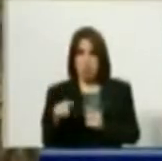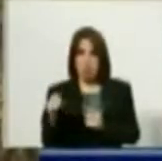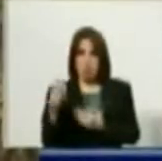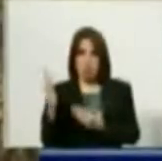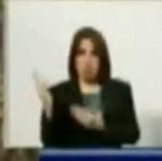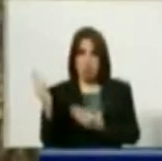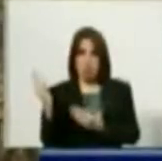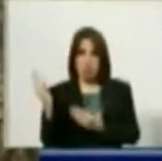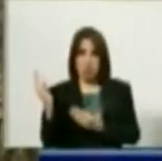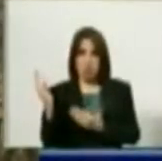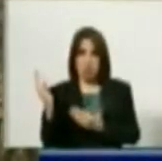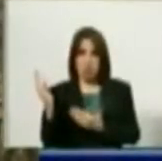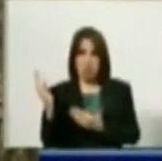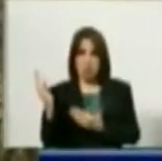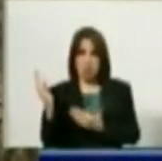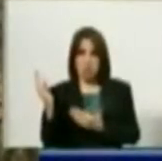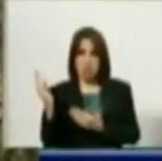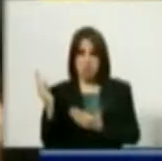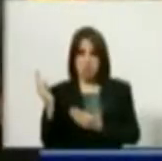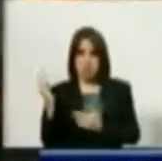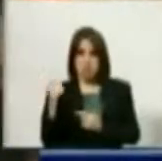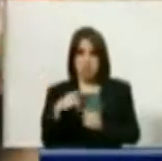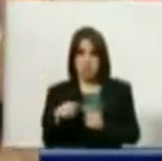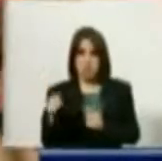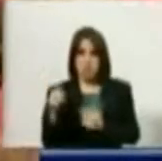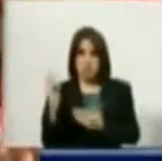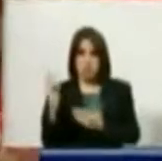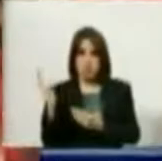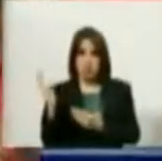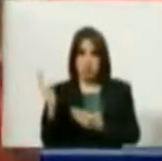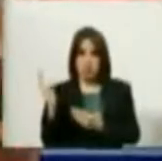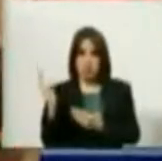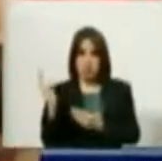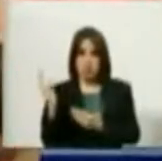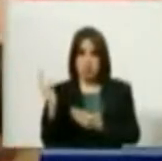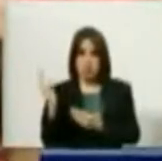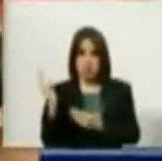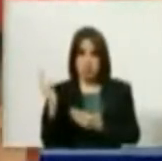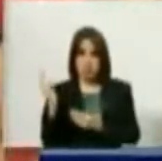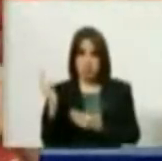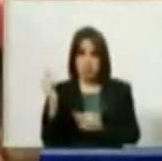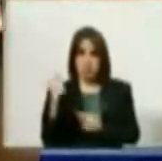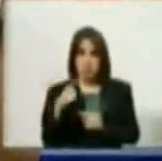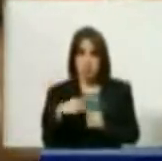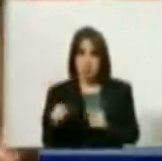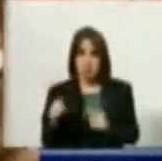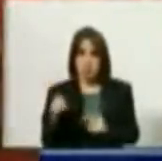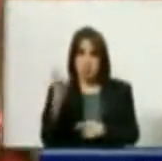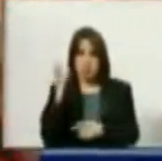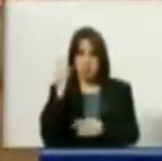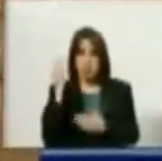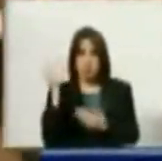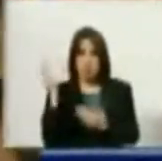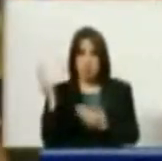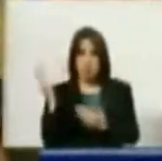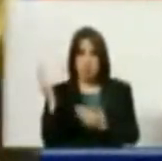curbelo nairobi Echeverría Ana Arely merengue